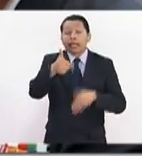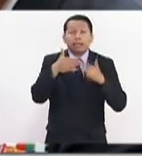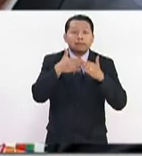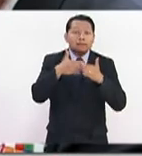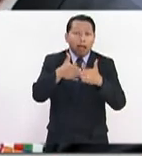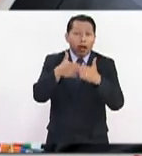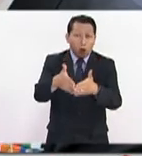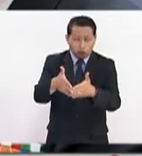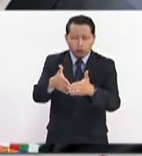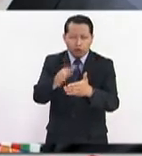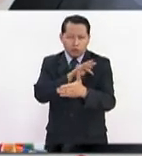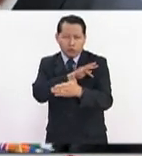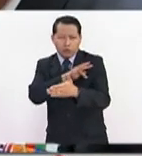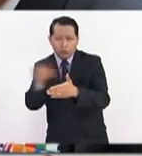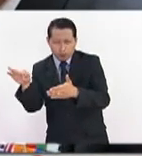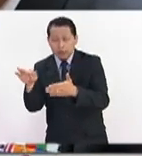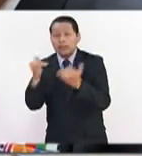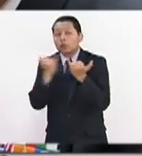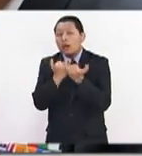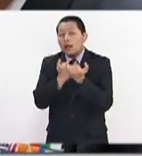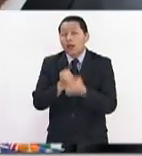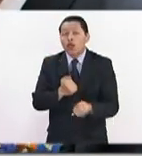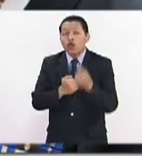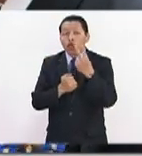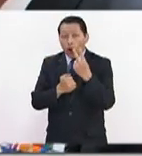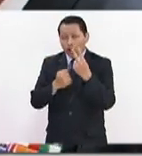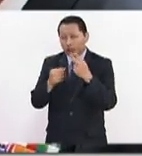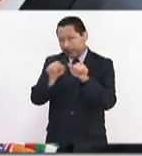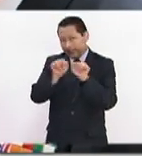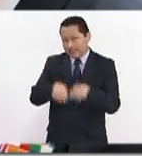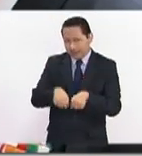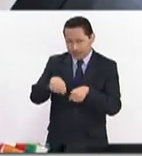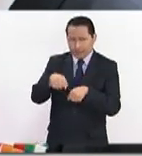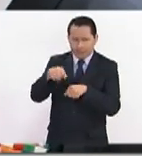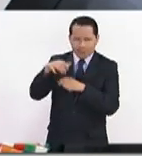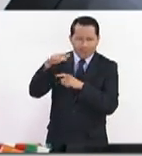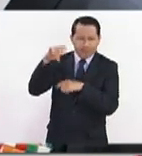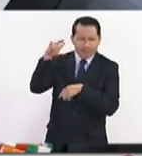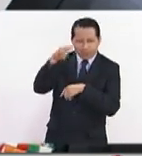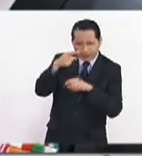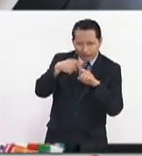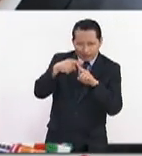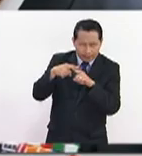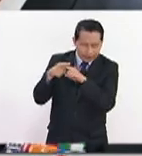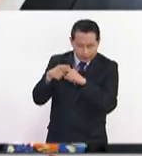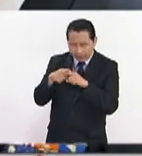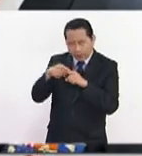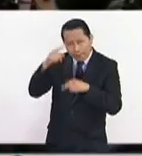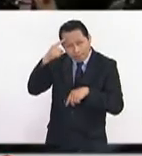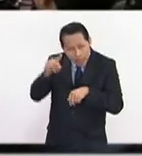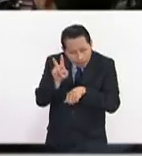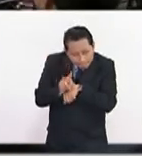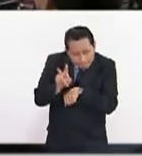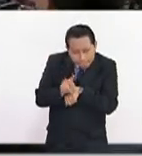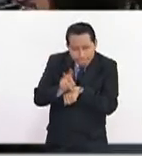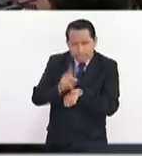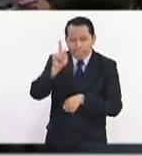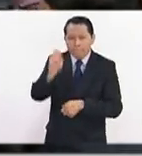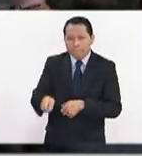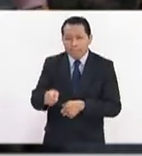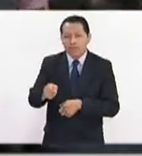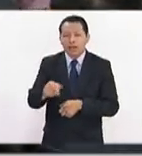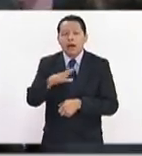tipo Defender, además de 2 sistemas aéreos no tripulados para su vigilancia. Cabe resaltar que